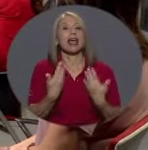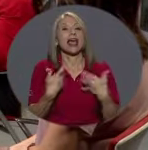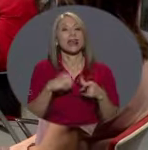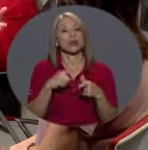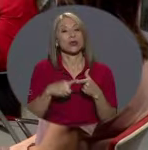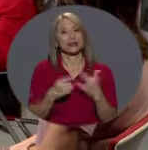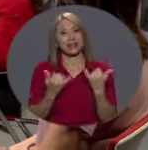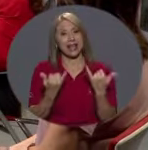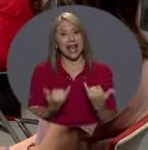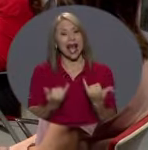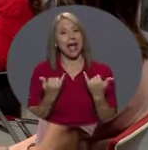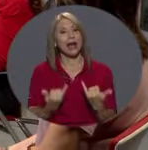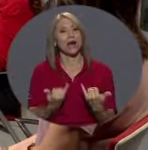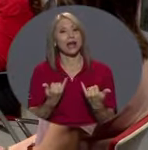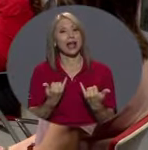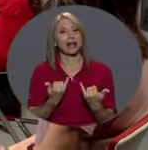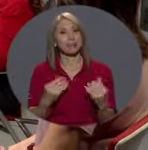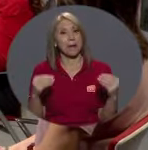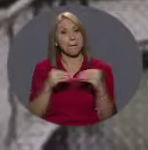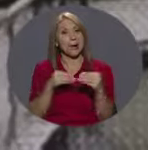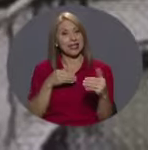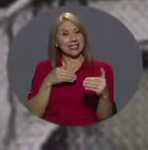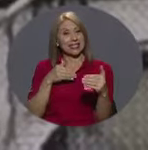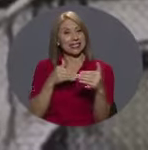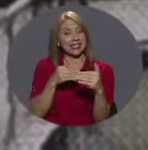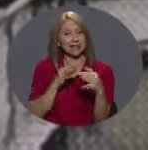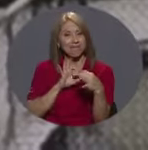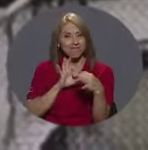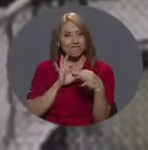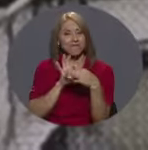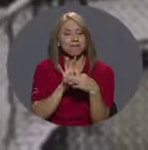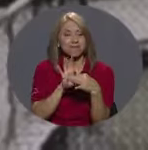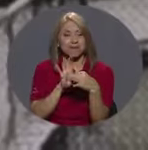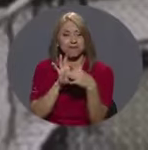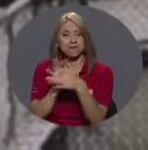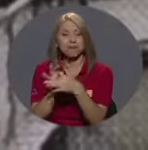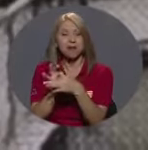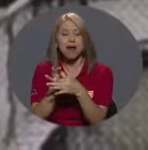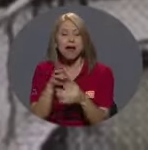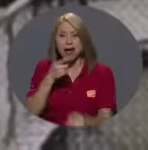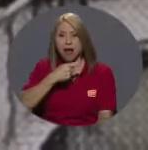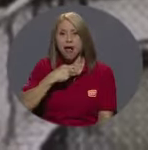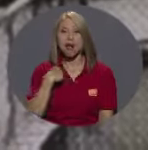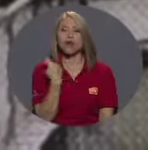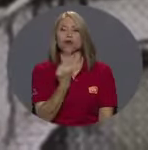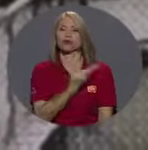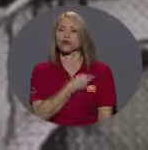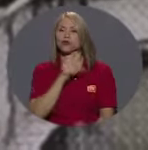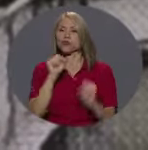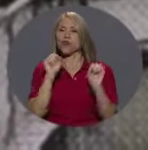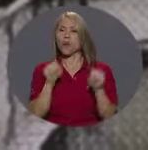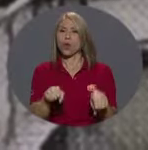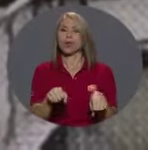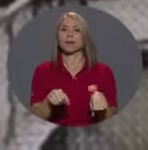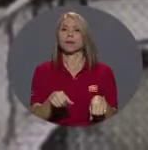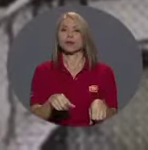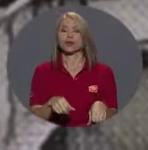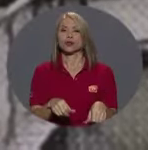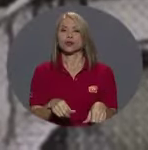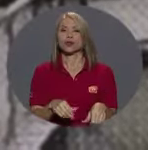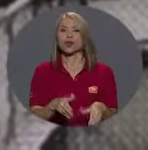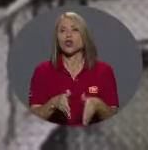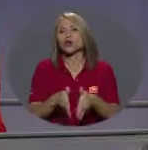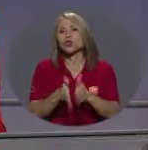de esta relación que ahora es tan cercana y tan estrecha, es que nosotros podemos entonces solicitar